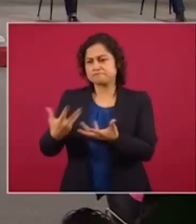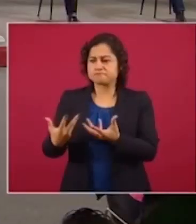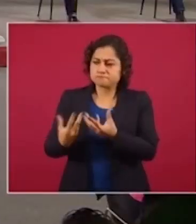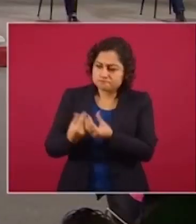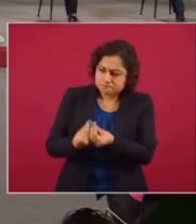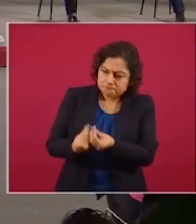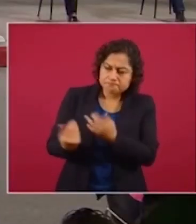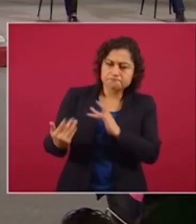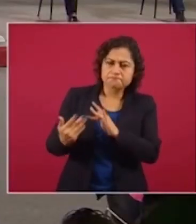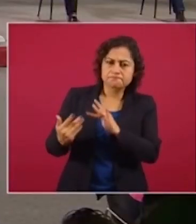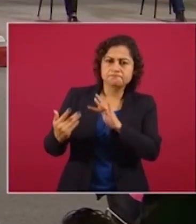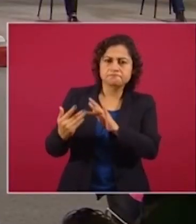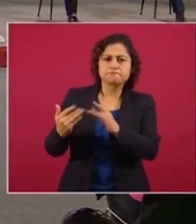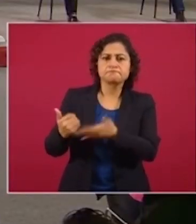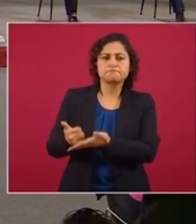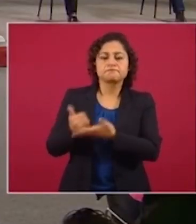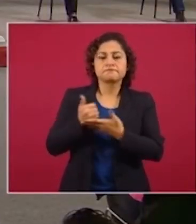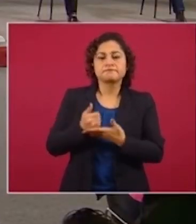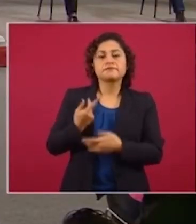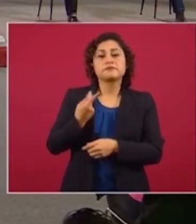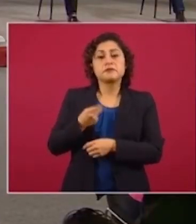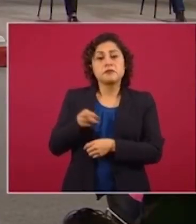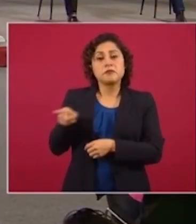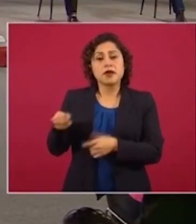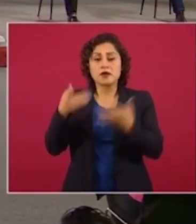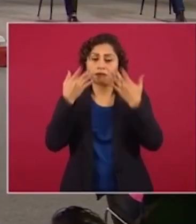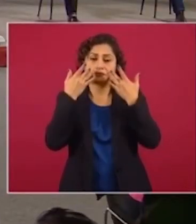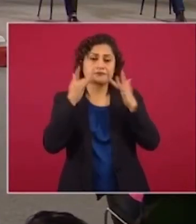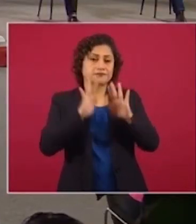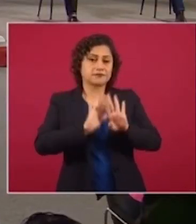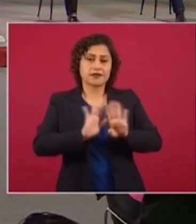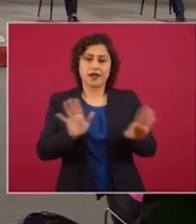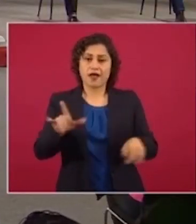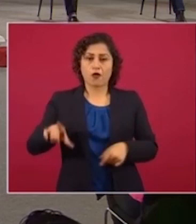Pero ya no quiere estar en el gobierno.